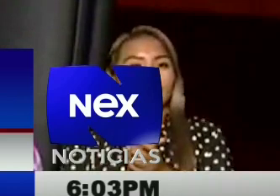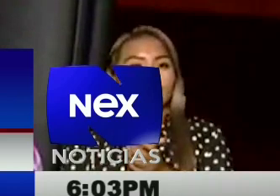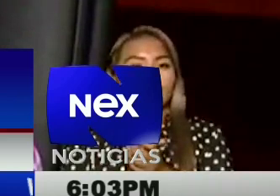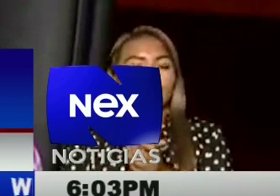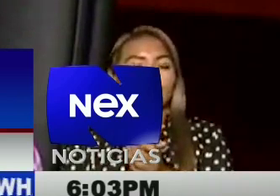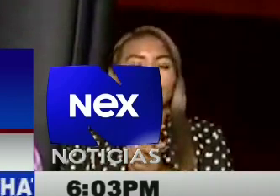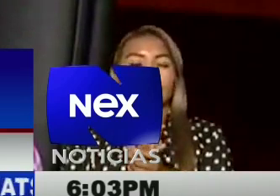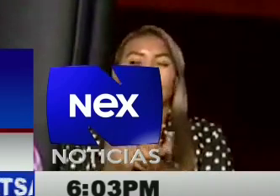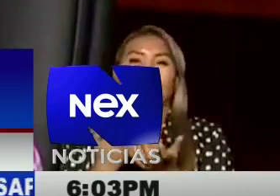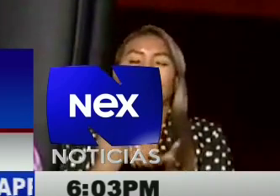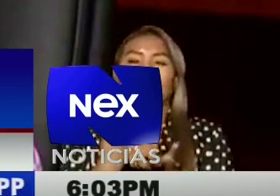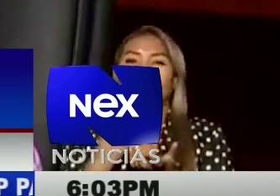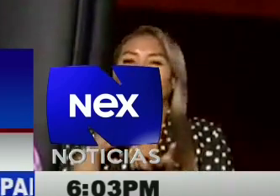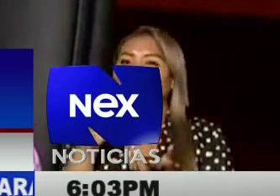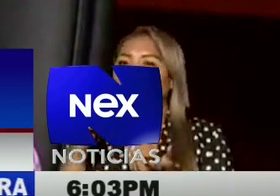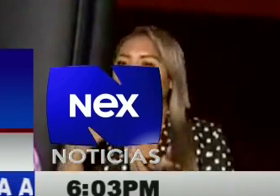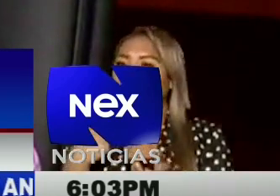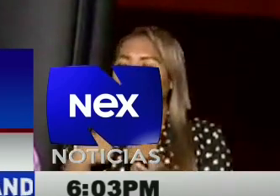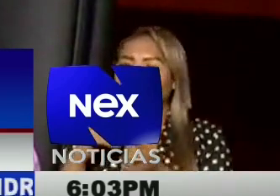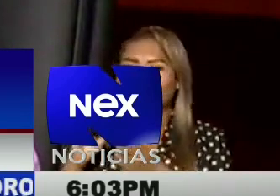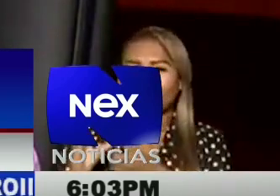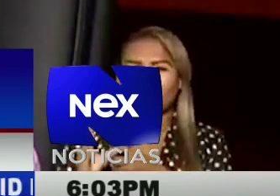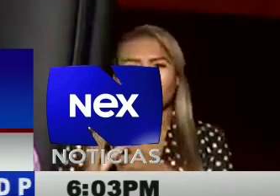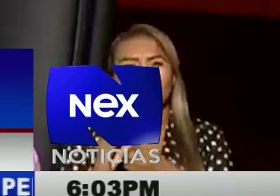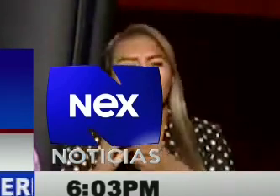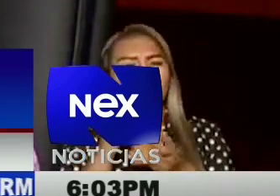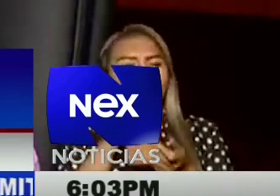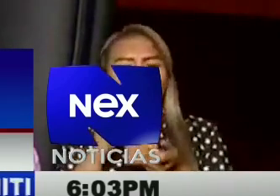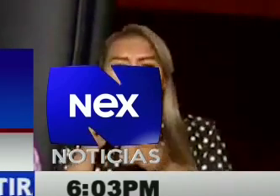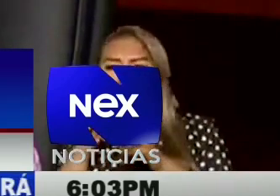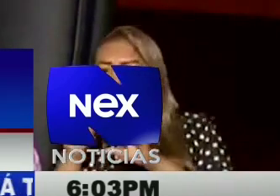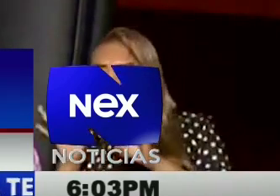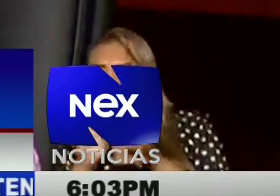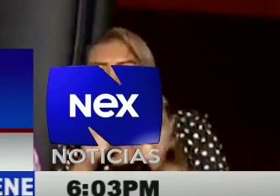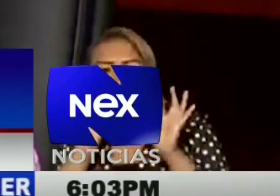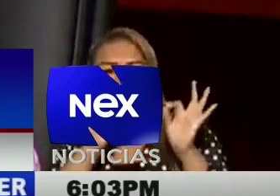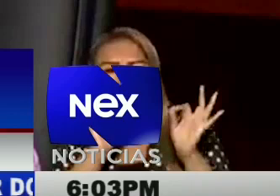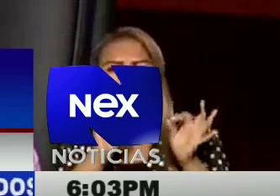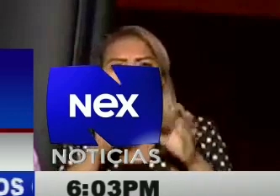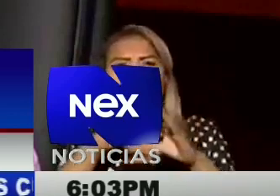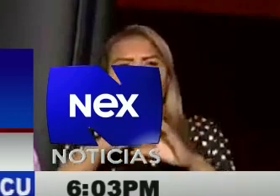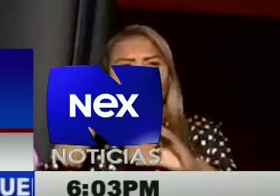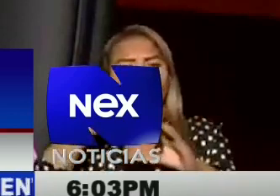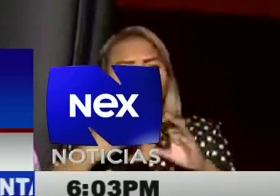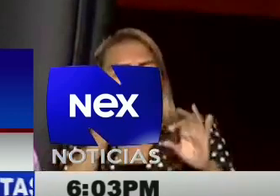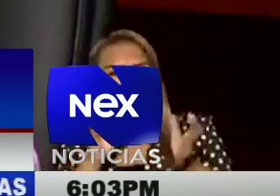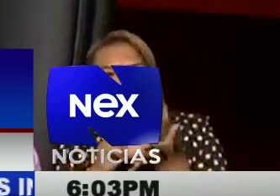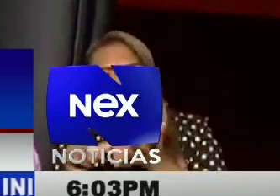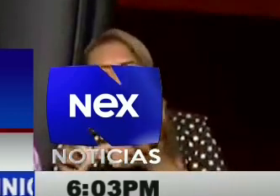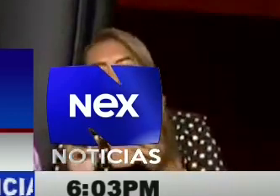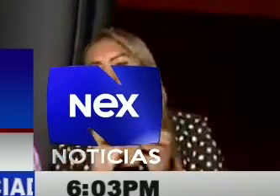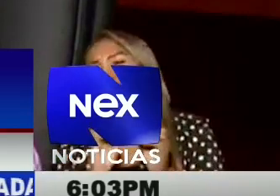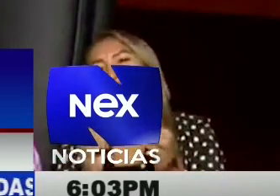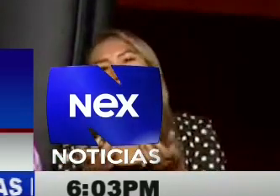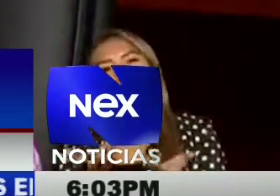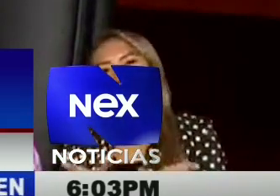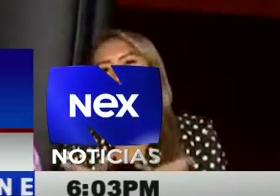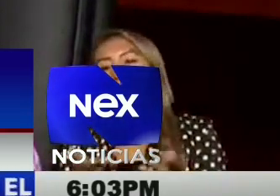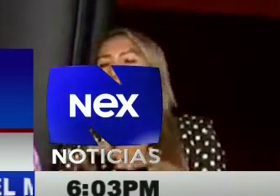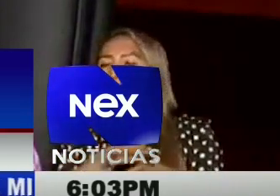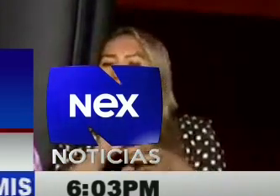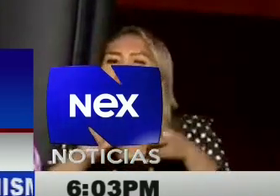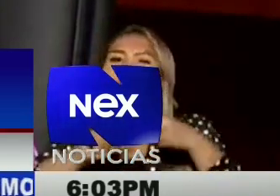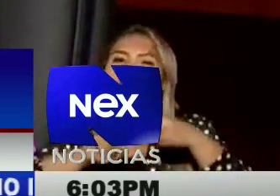No tenemos la cultura del mantenimiento. Esperamos que las cosas se den para